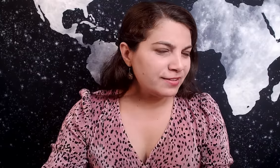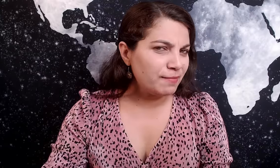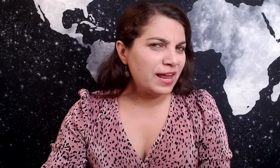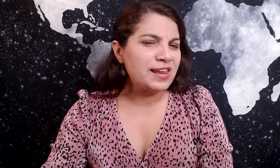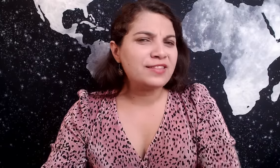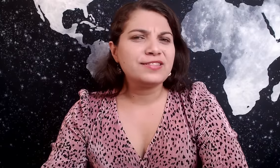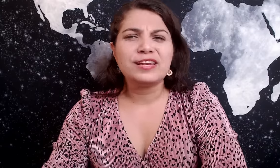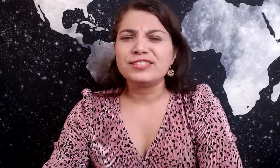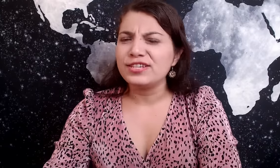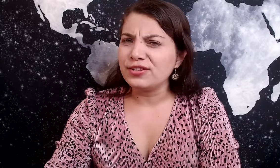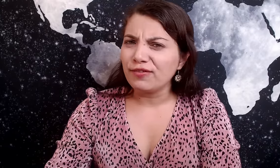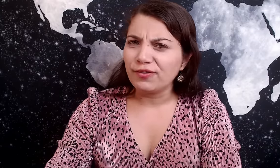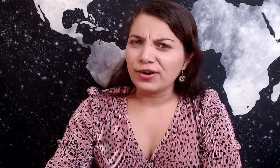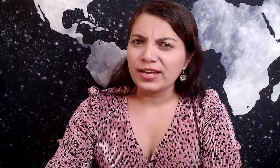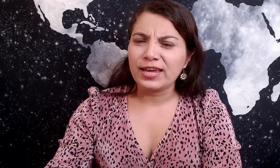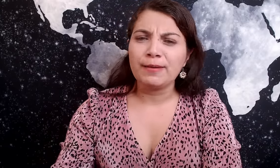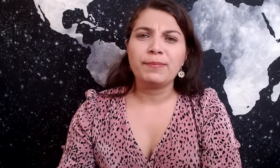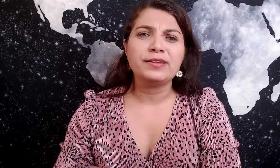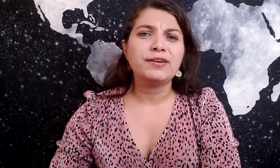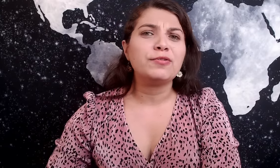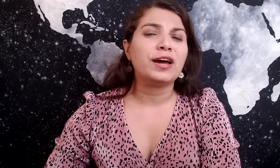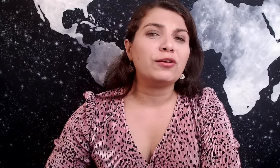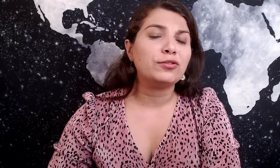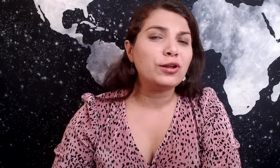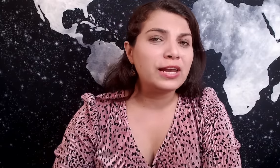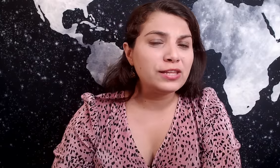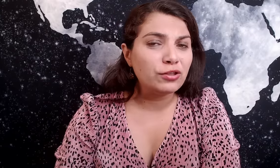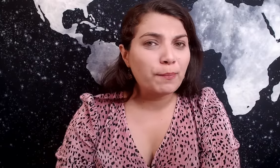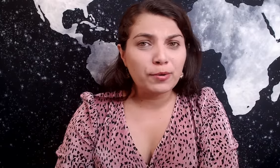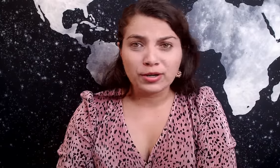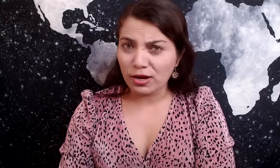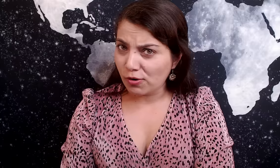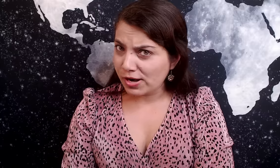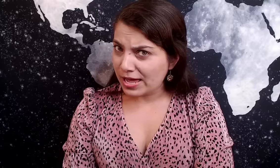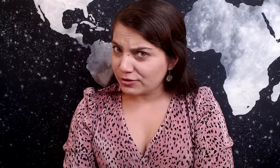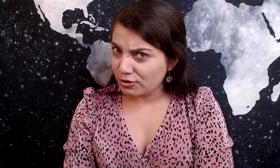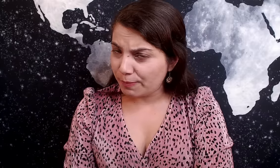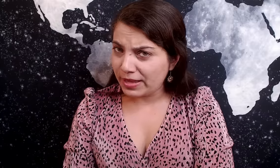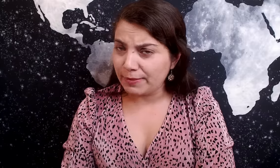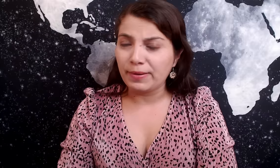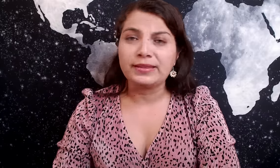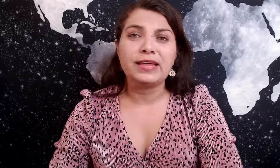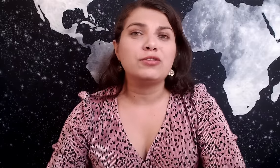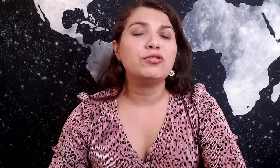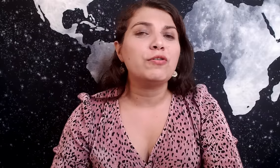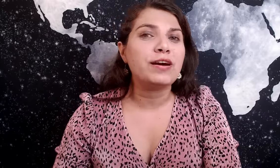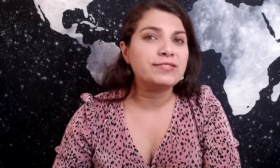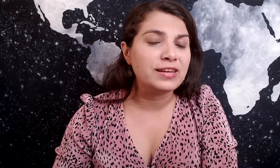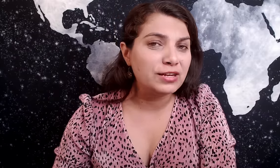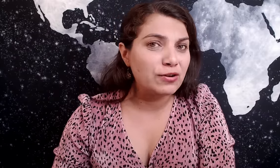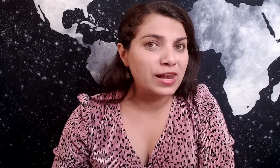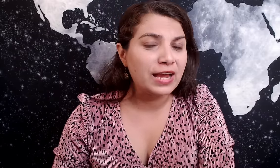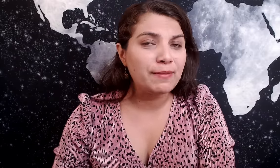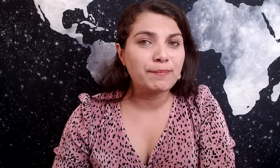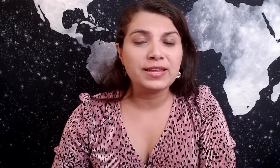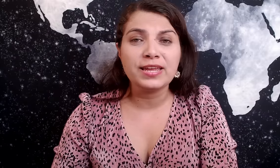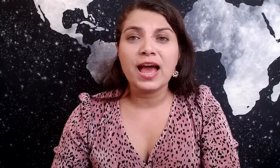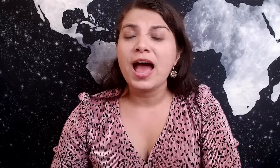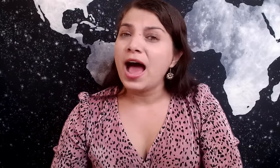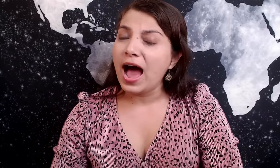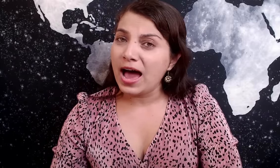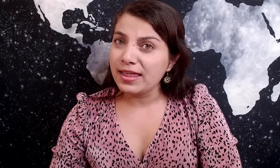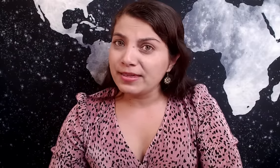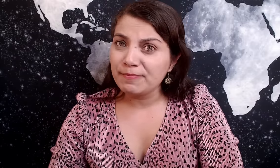Presidente de la Asamblea le dice al chino Flores que pase a buscar los dolaritos porque con la sopa de patas no va a salir con la